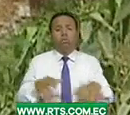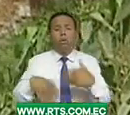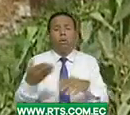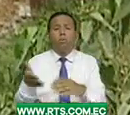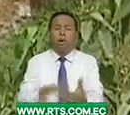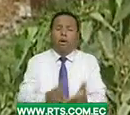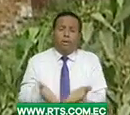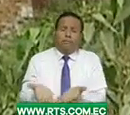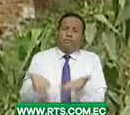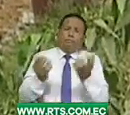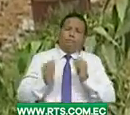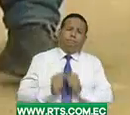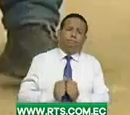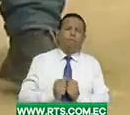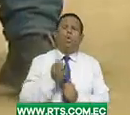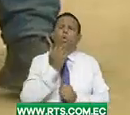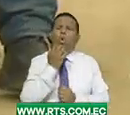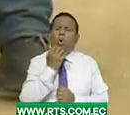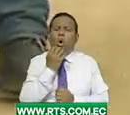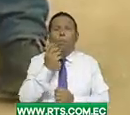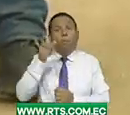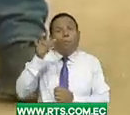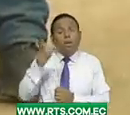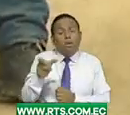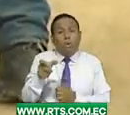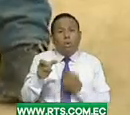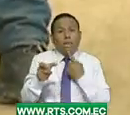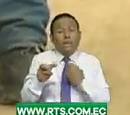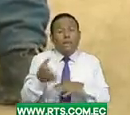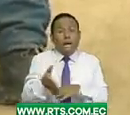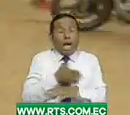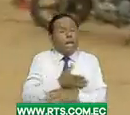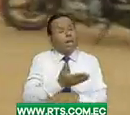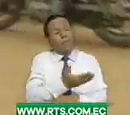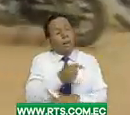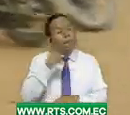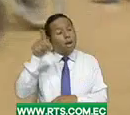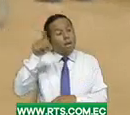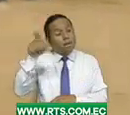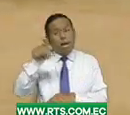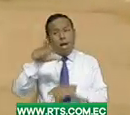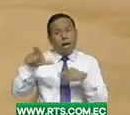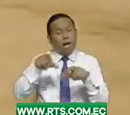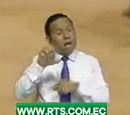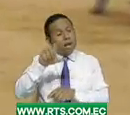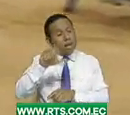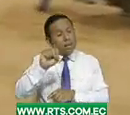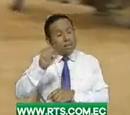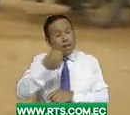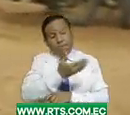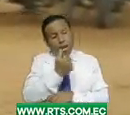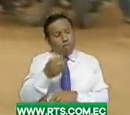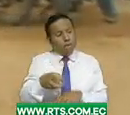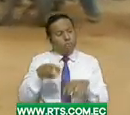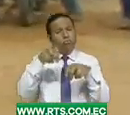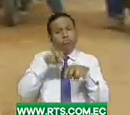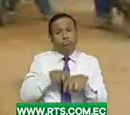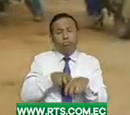de un supuesto cliente que pidió lo traslade en su moto a la cooperativa Elsa, en Durán. Sí, se lo mata.